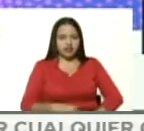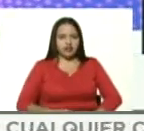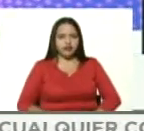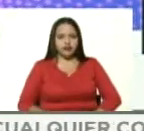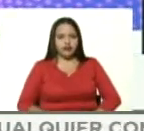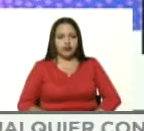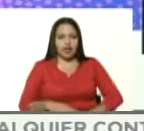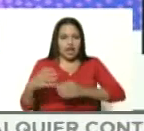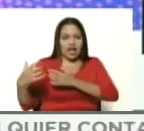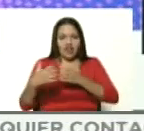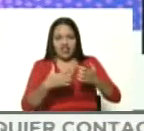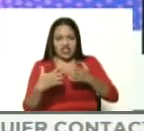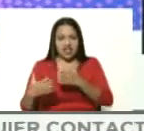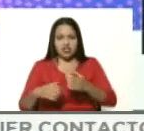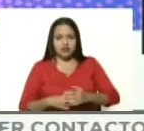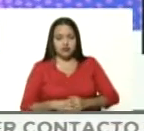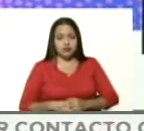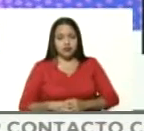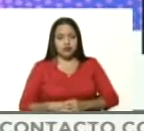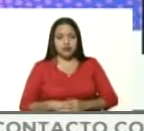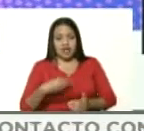en esa batalla de Copenhague.